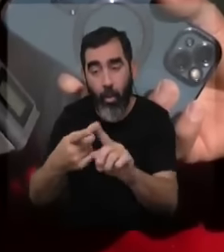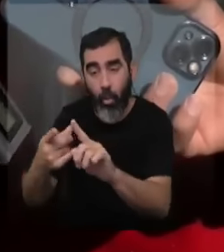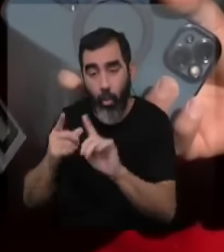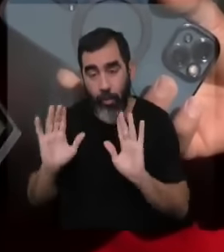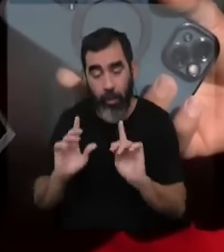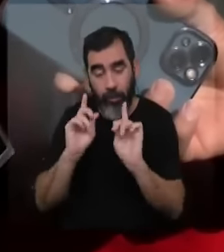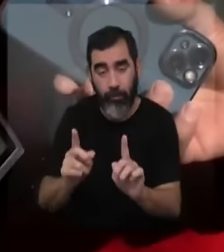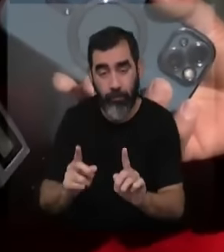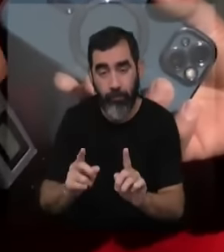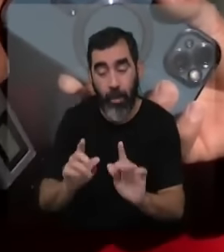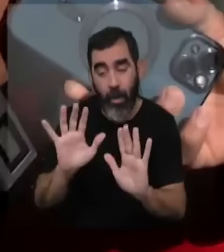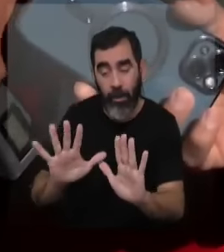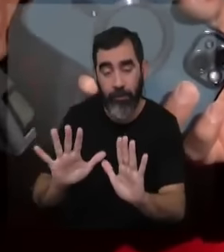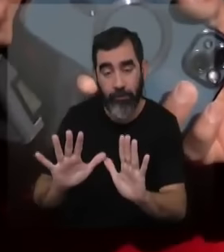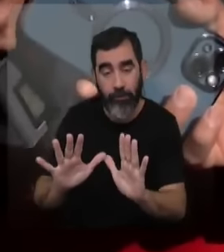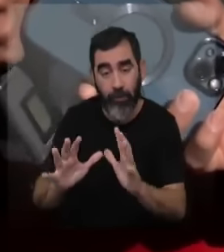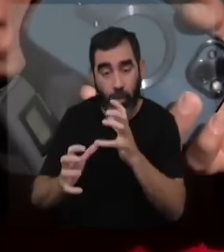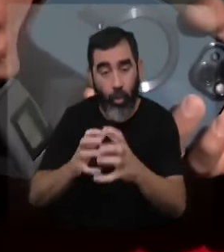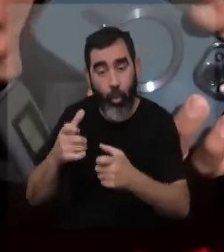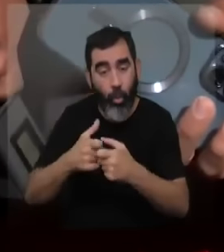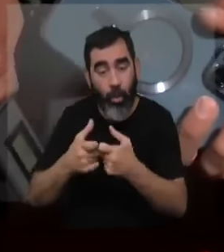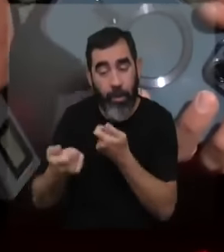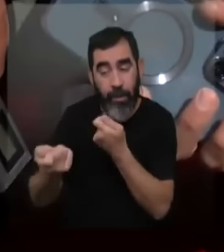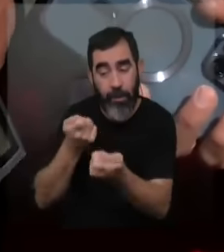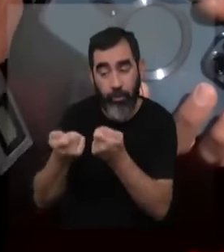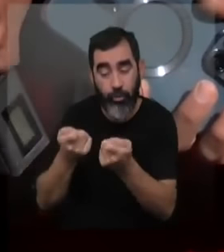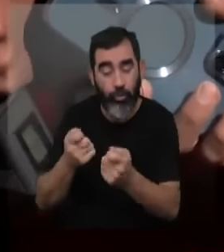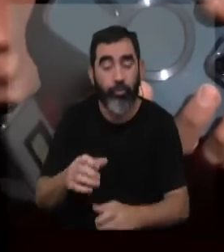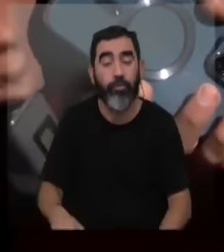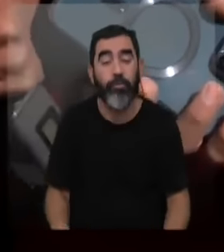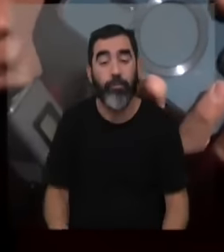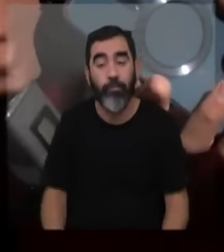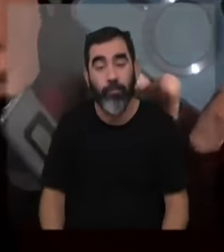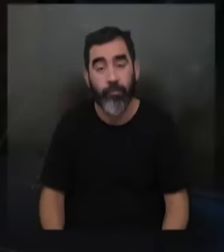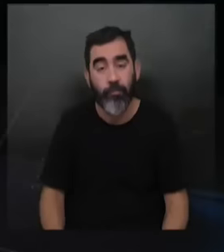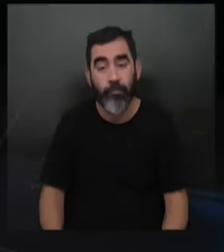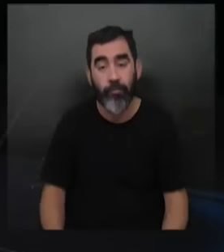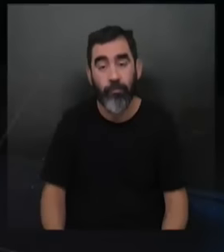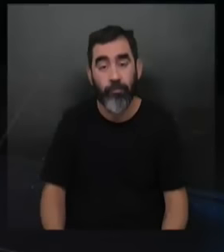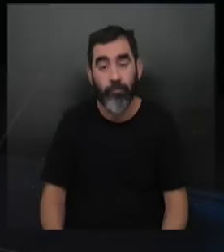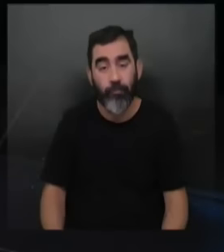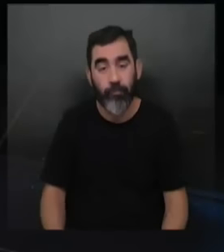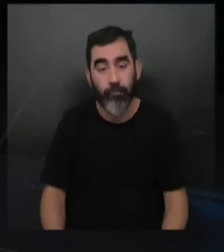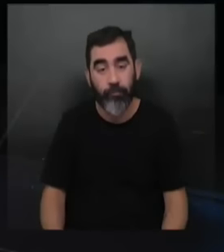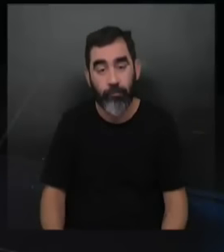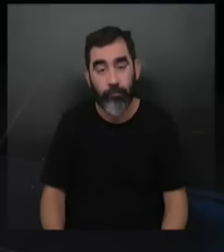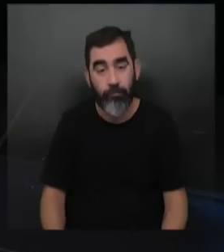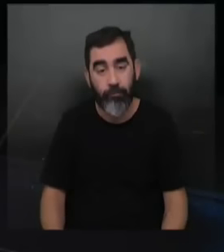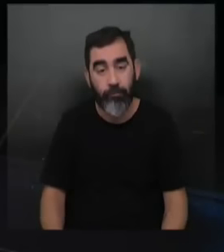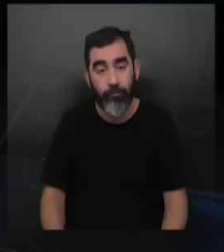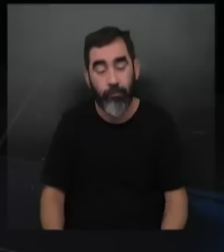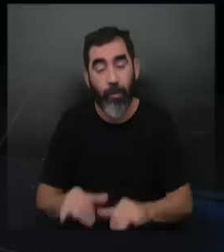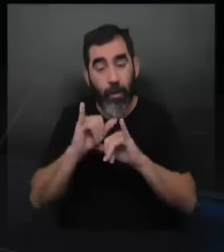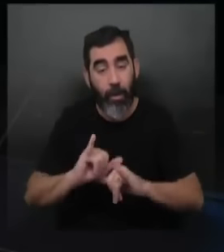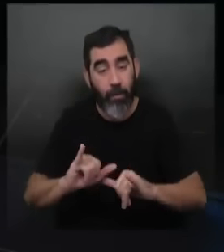llegar a acuerdo que de eso se trata lo que es una negociación dentro de una coalición y vamos a seguir hablando de